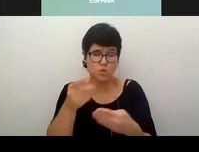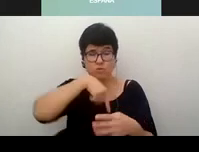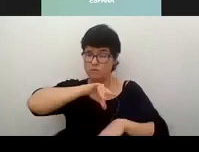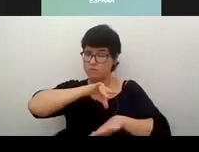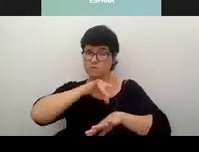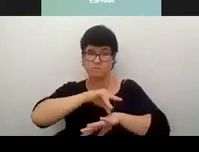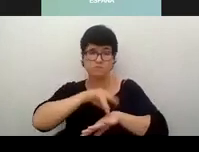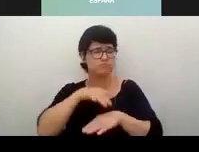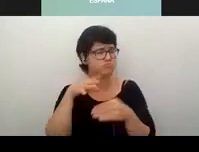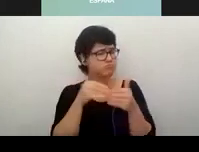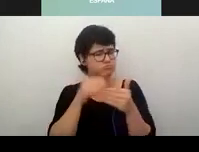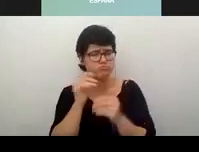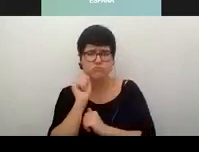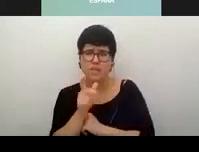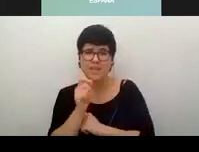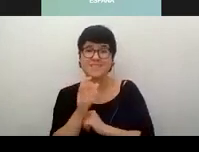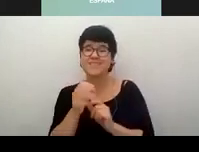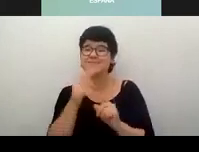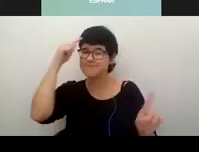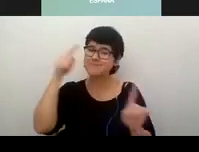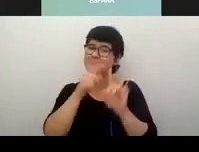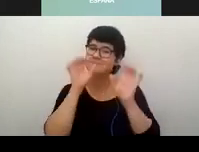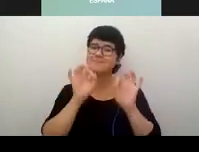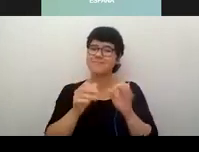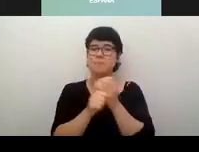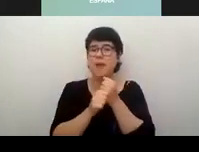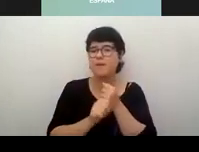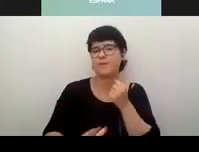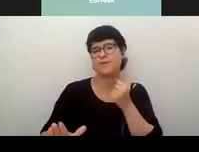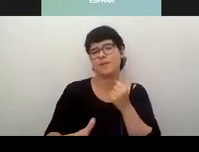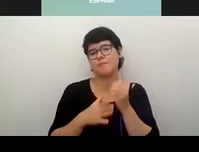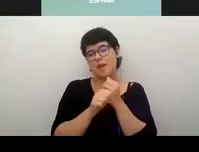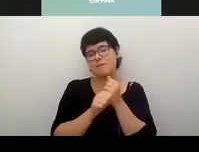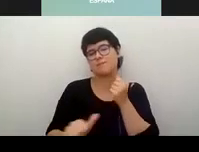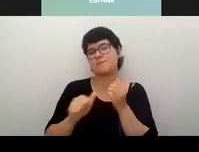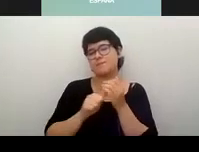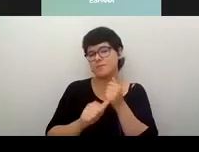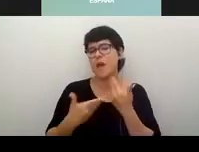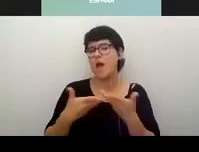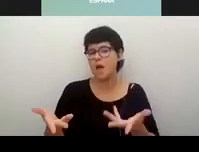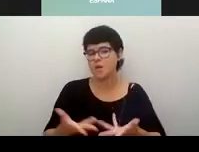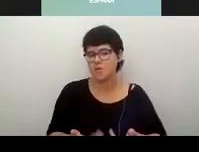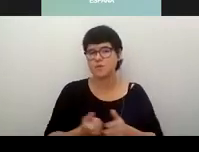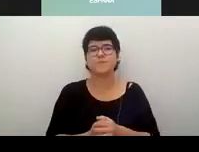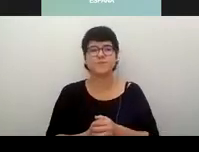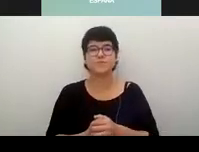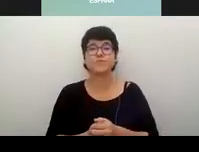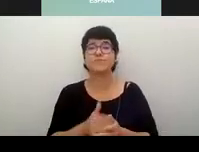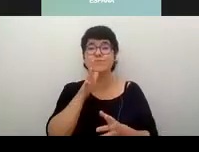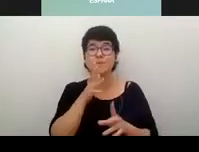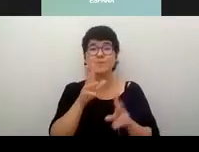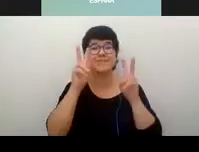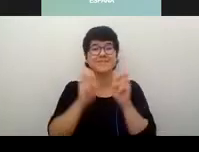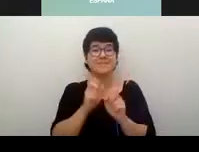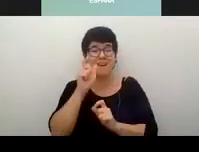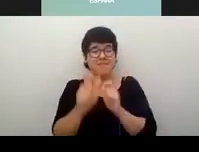digo, sobre todo con efecto laxante, con efecto evacuador de heces, porque el mundo de la microbiota,